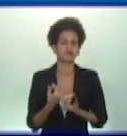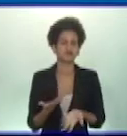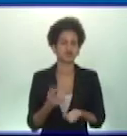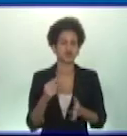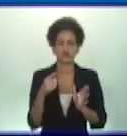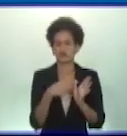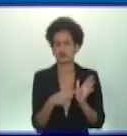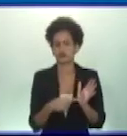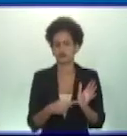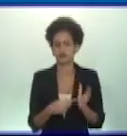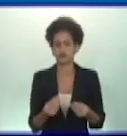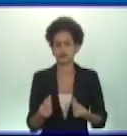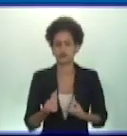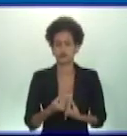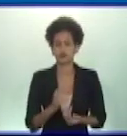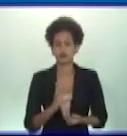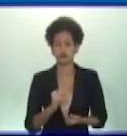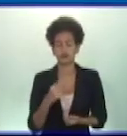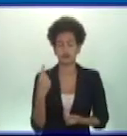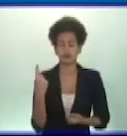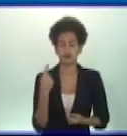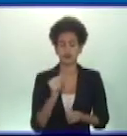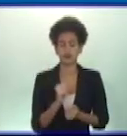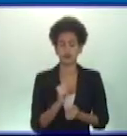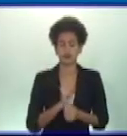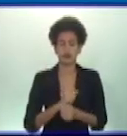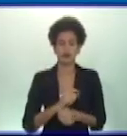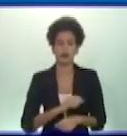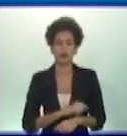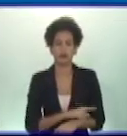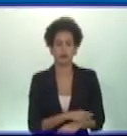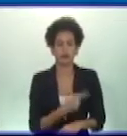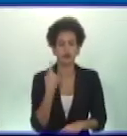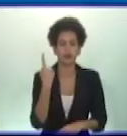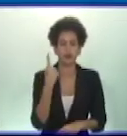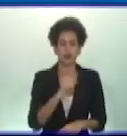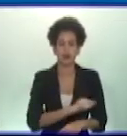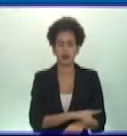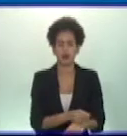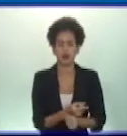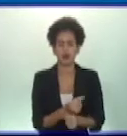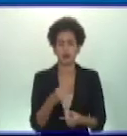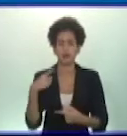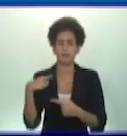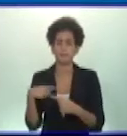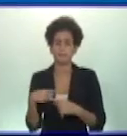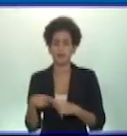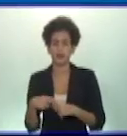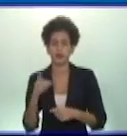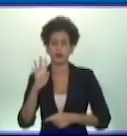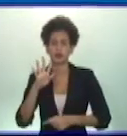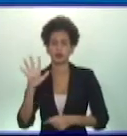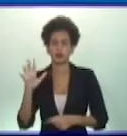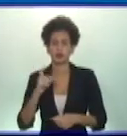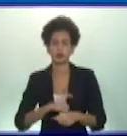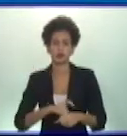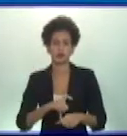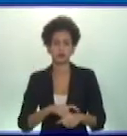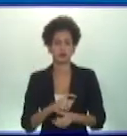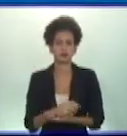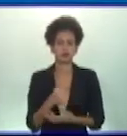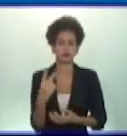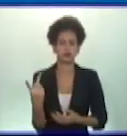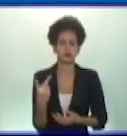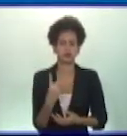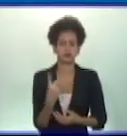nos dicen que Orlando demoró 1 hora y también nos dicen que su primo demoró 45 minutos. Por